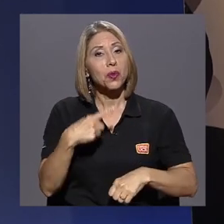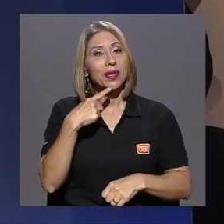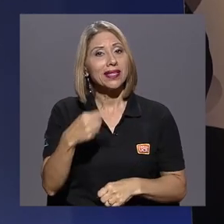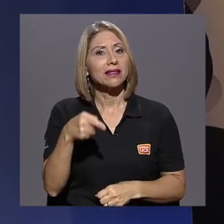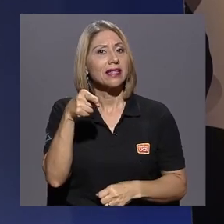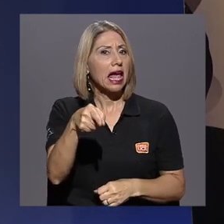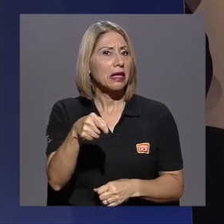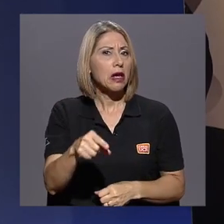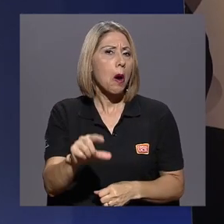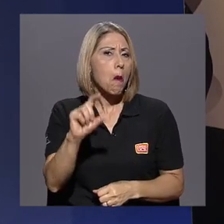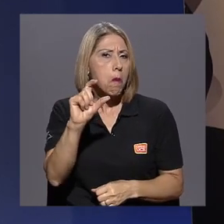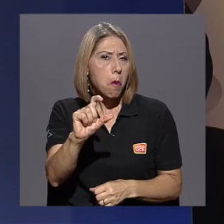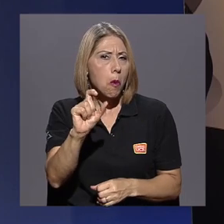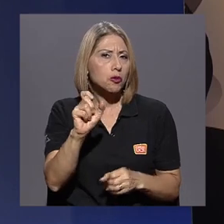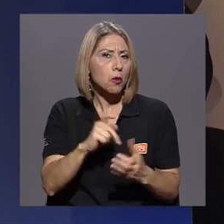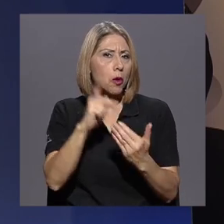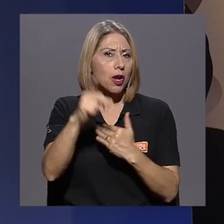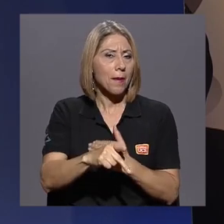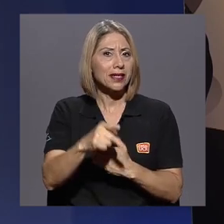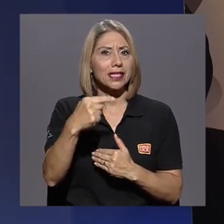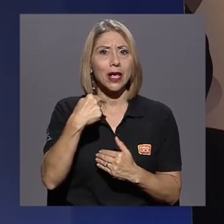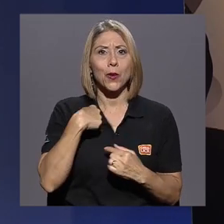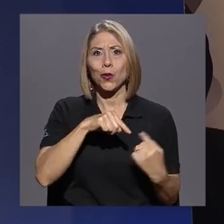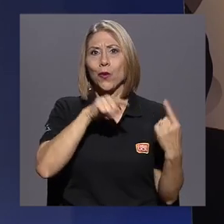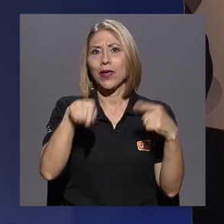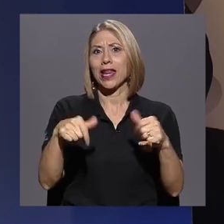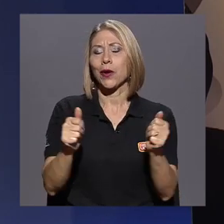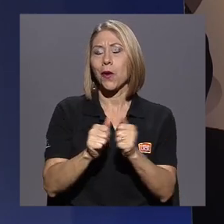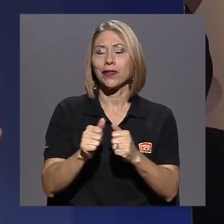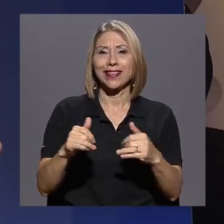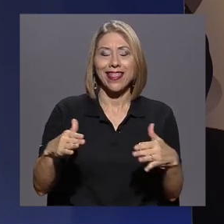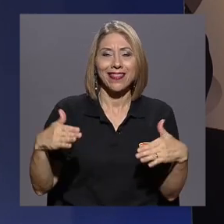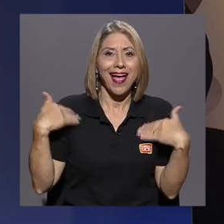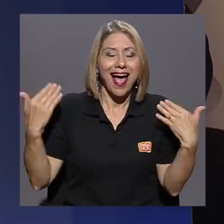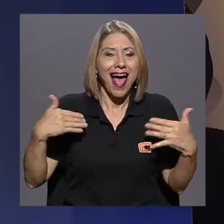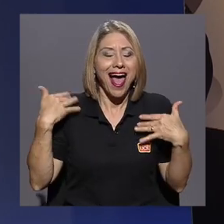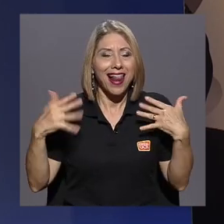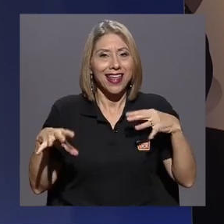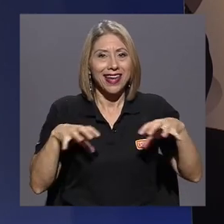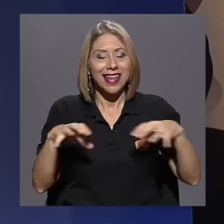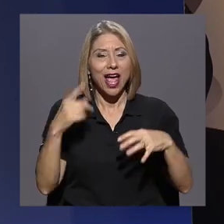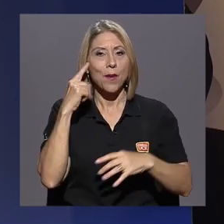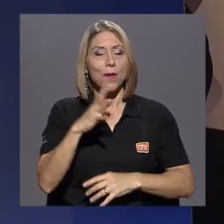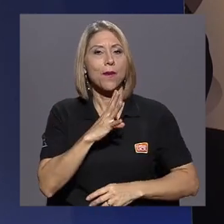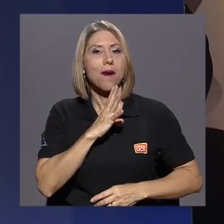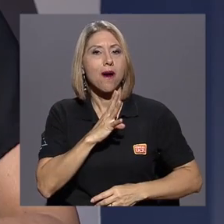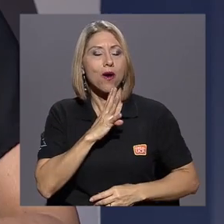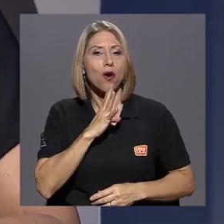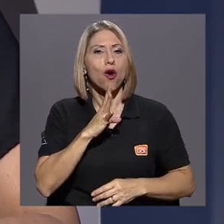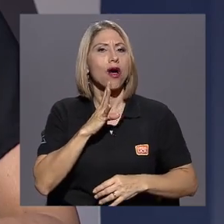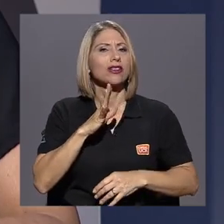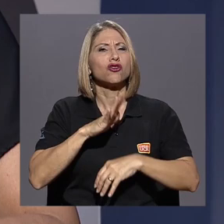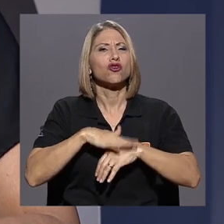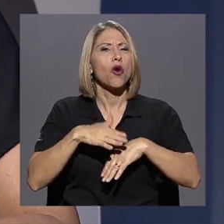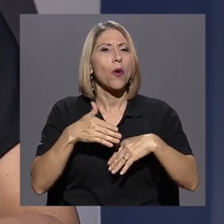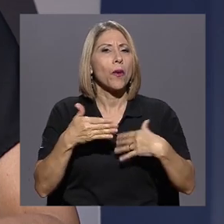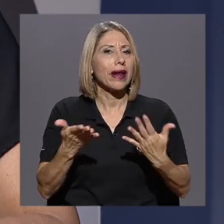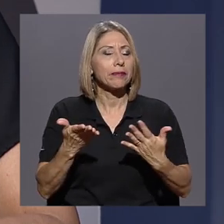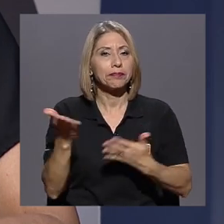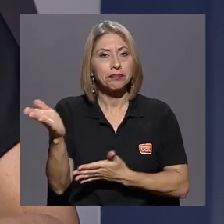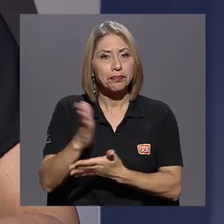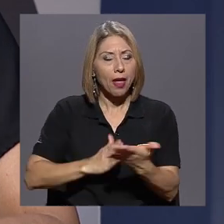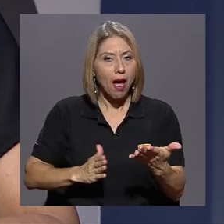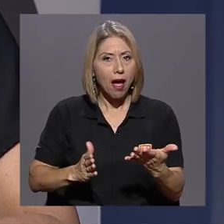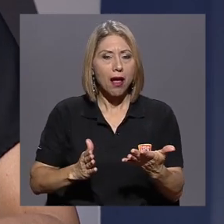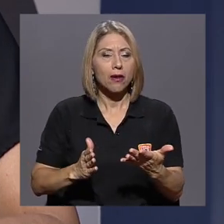hay pocos programas en los que uno viene con tanta algarabía y alegría a conversar sobre algo